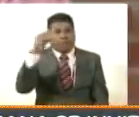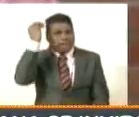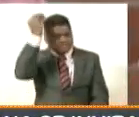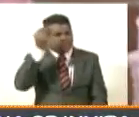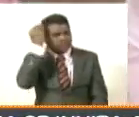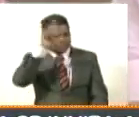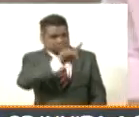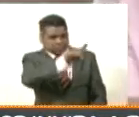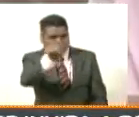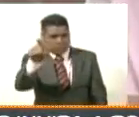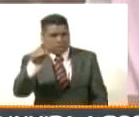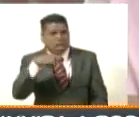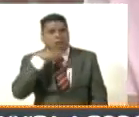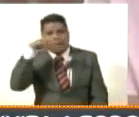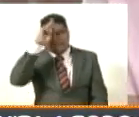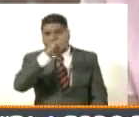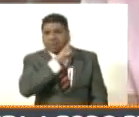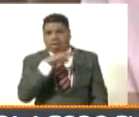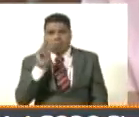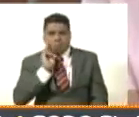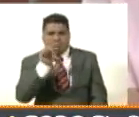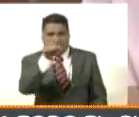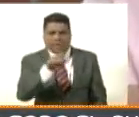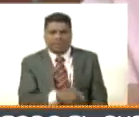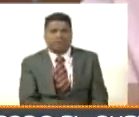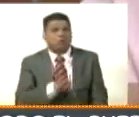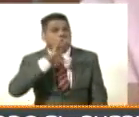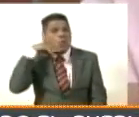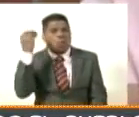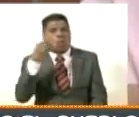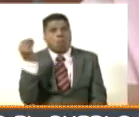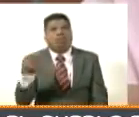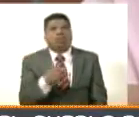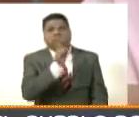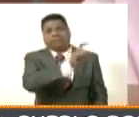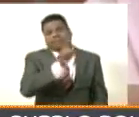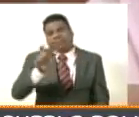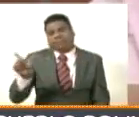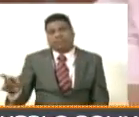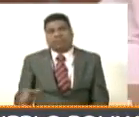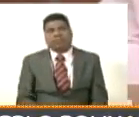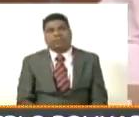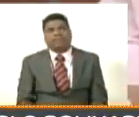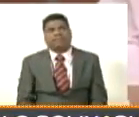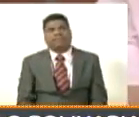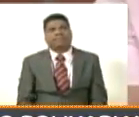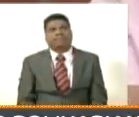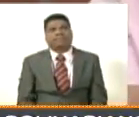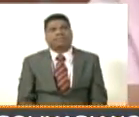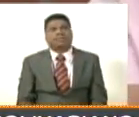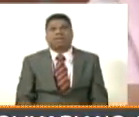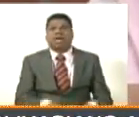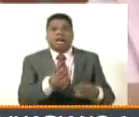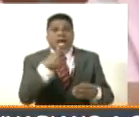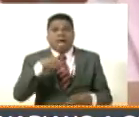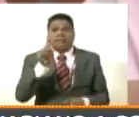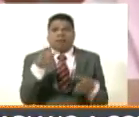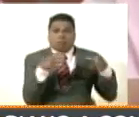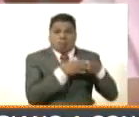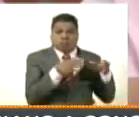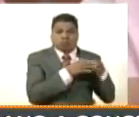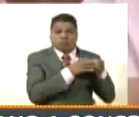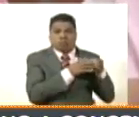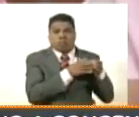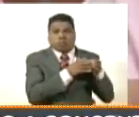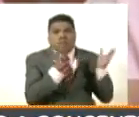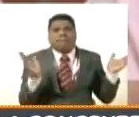reflexión a los padres, a las madres de estos jóvenes, de estas personas que andan de manera organizada,